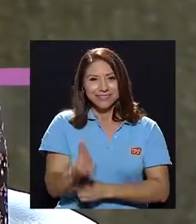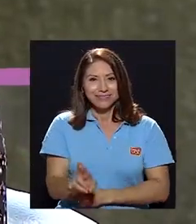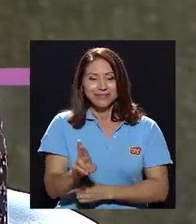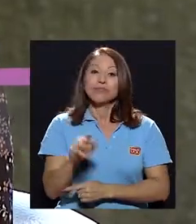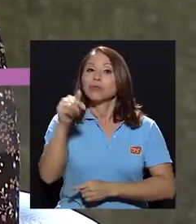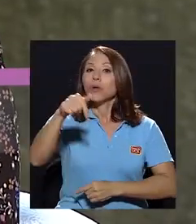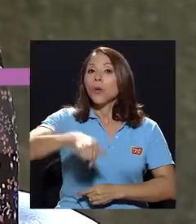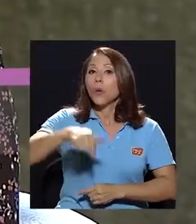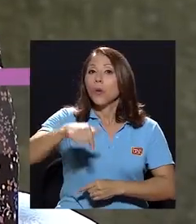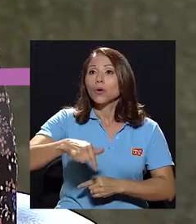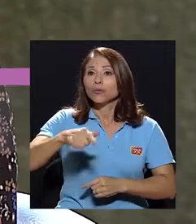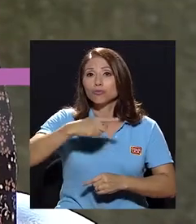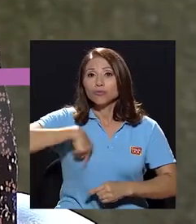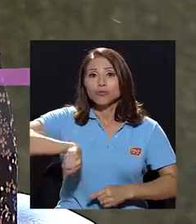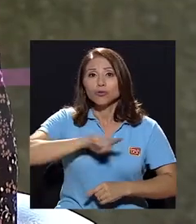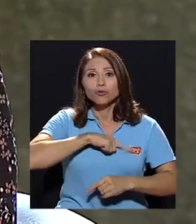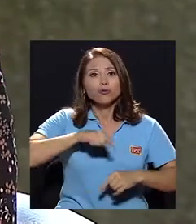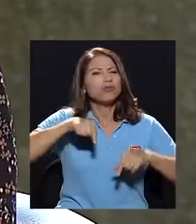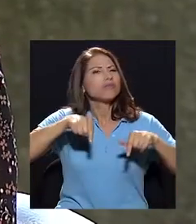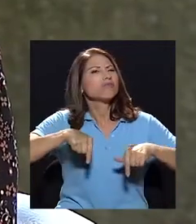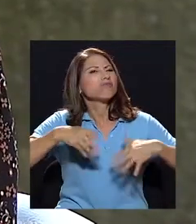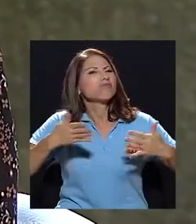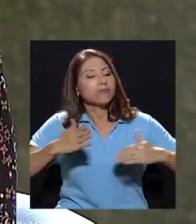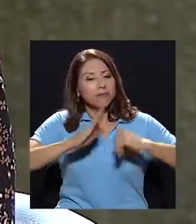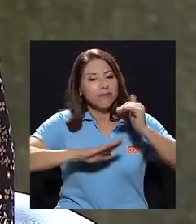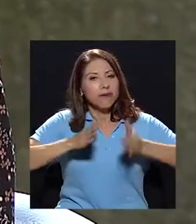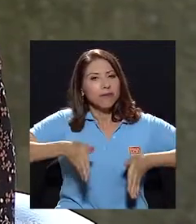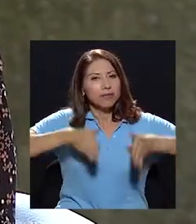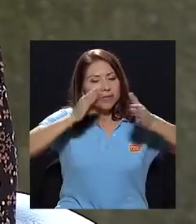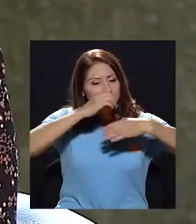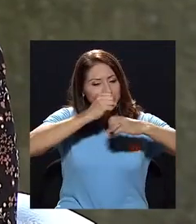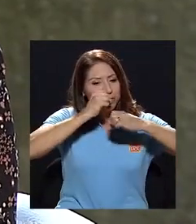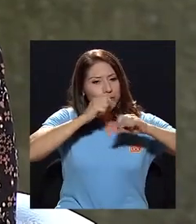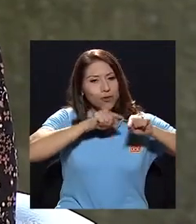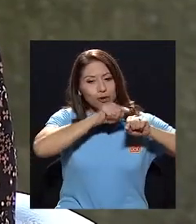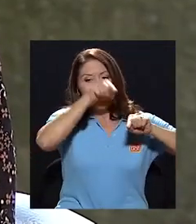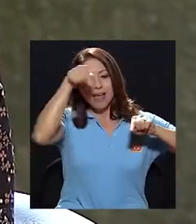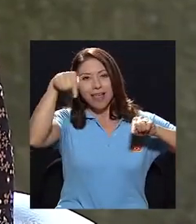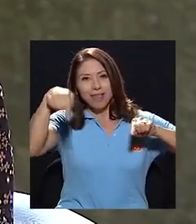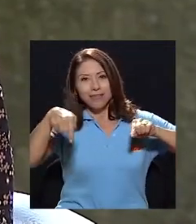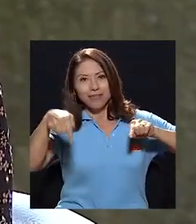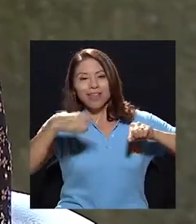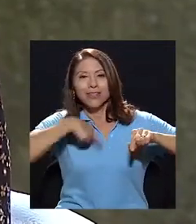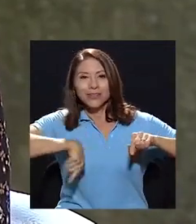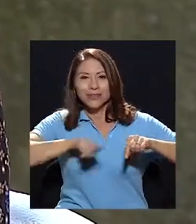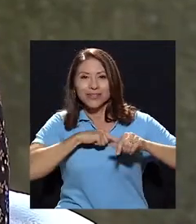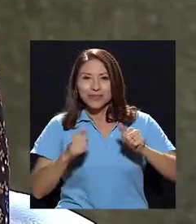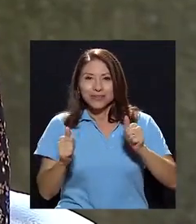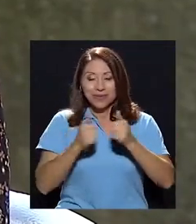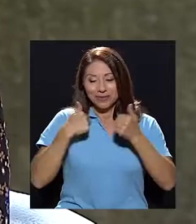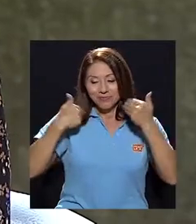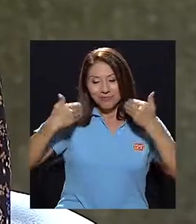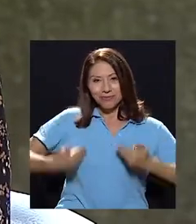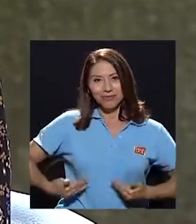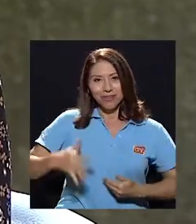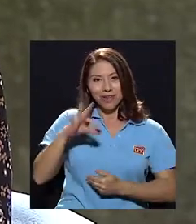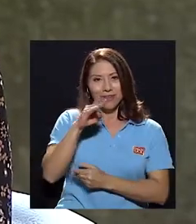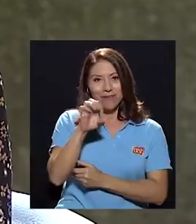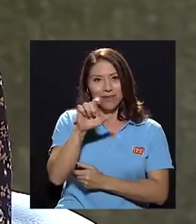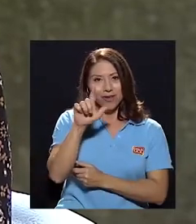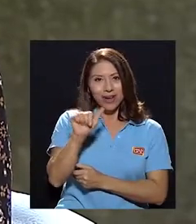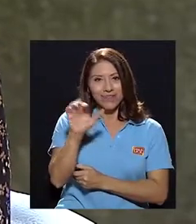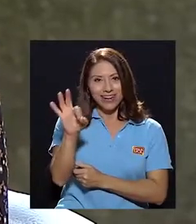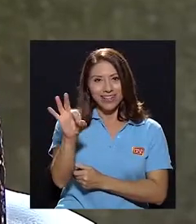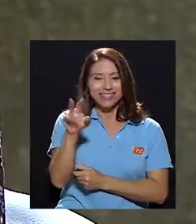Rica. El día de hoy nos encontramos a las afueras de la Facultad de Microbiología y les estaremos acompañando su servidora